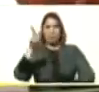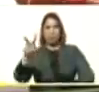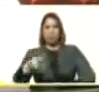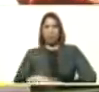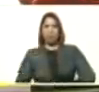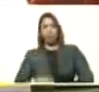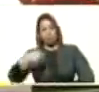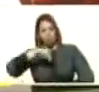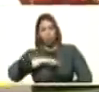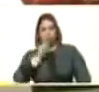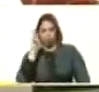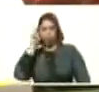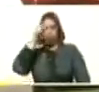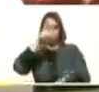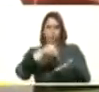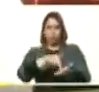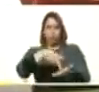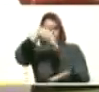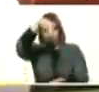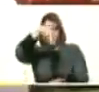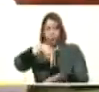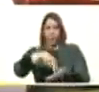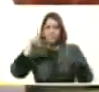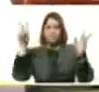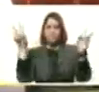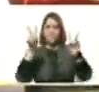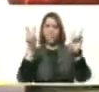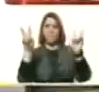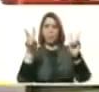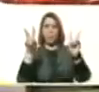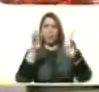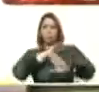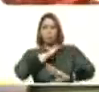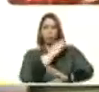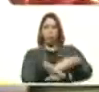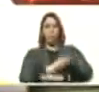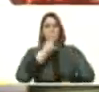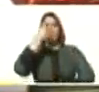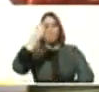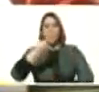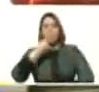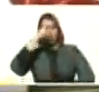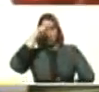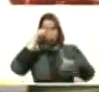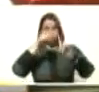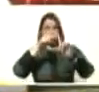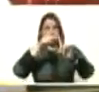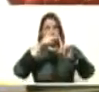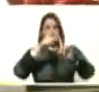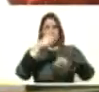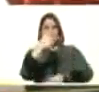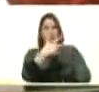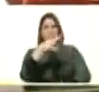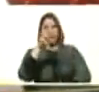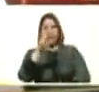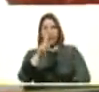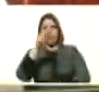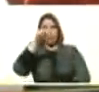y estamos aquí de pie, victorioso y en el poder político, rumbo a las